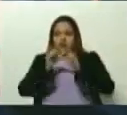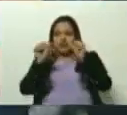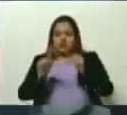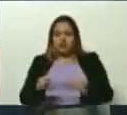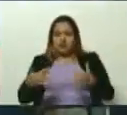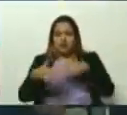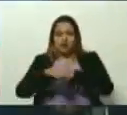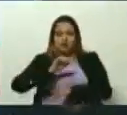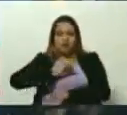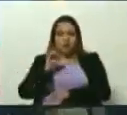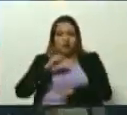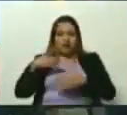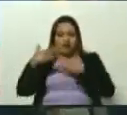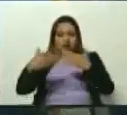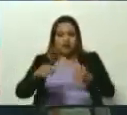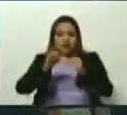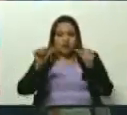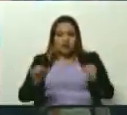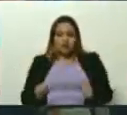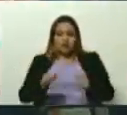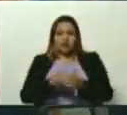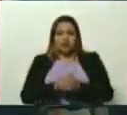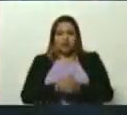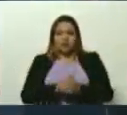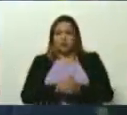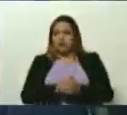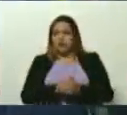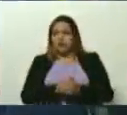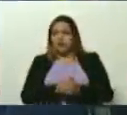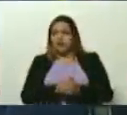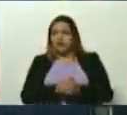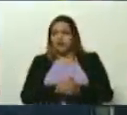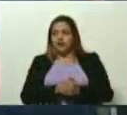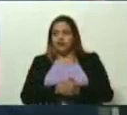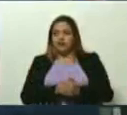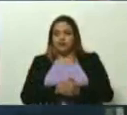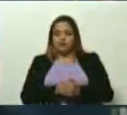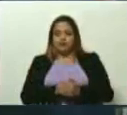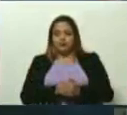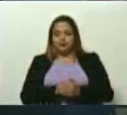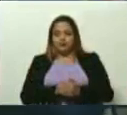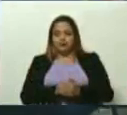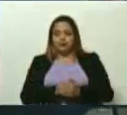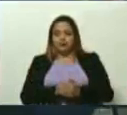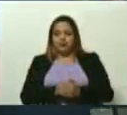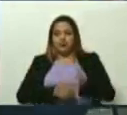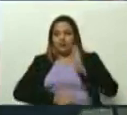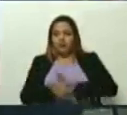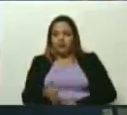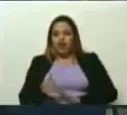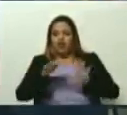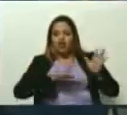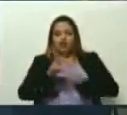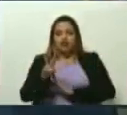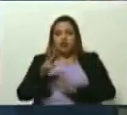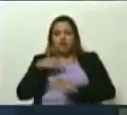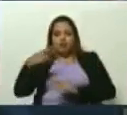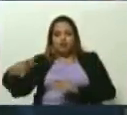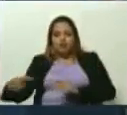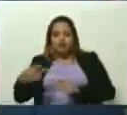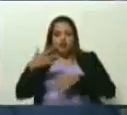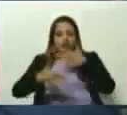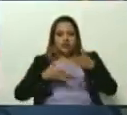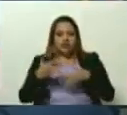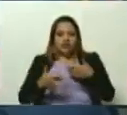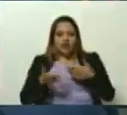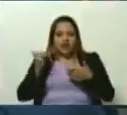integrado policial, avanzando en el sistema integrado de investigación penal, con más de 12 protocolos de actuación que